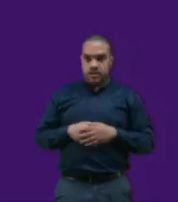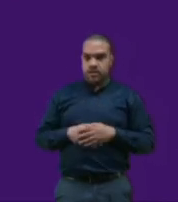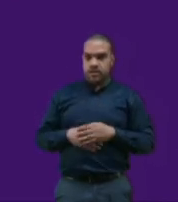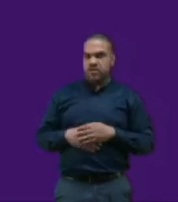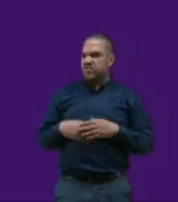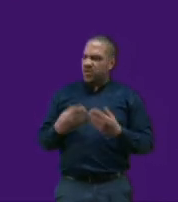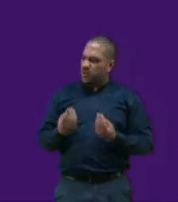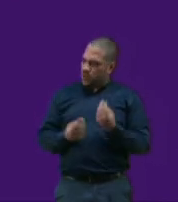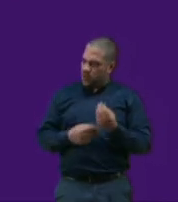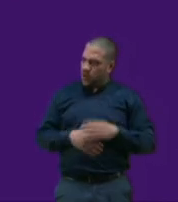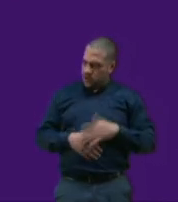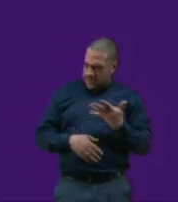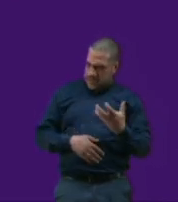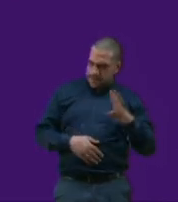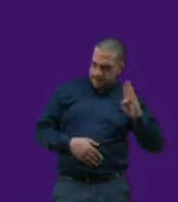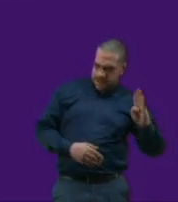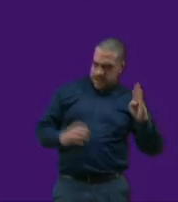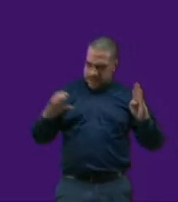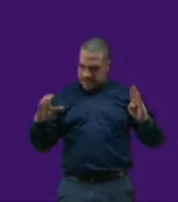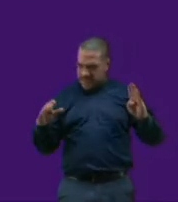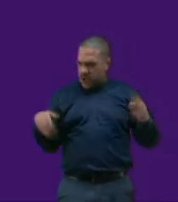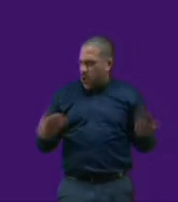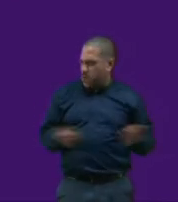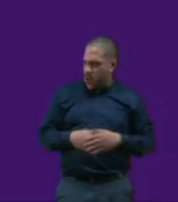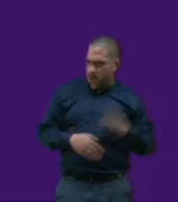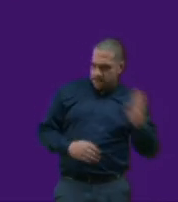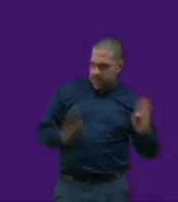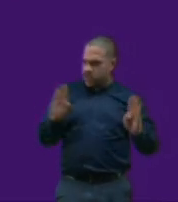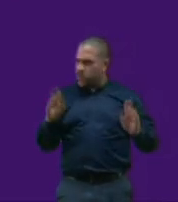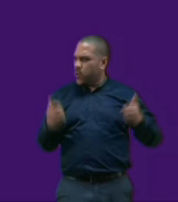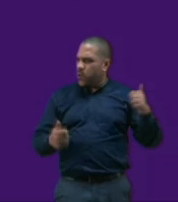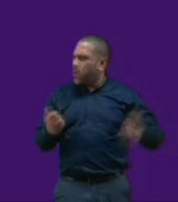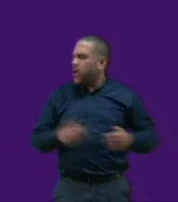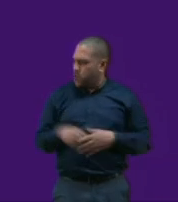escuché decir, quiero que todos los computadores y todas las casas tengan